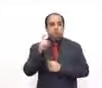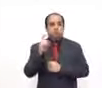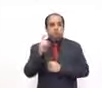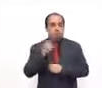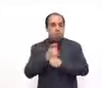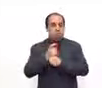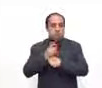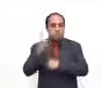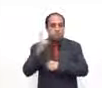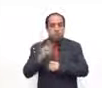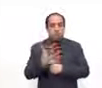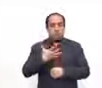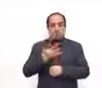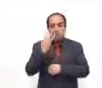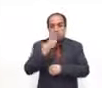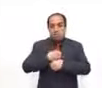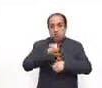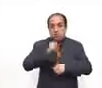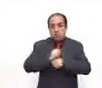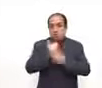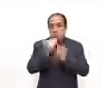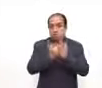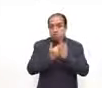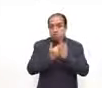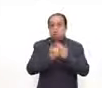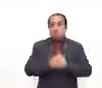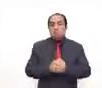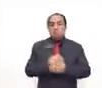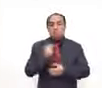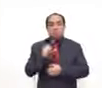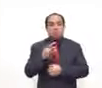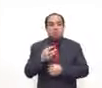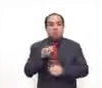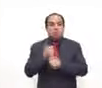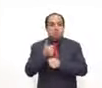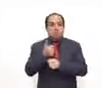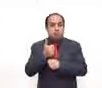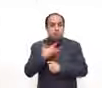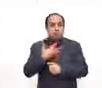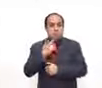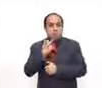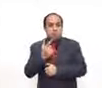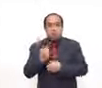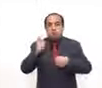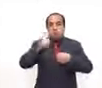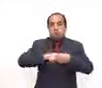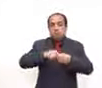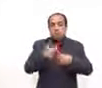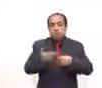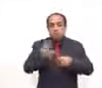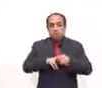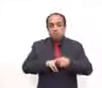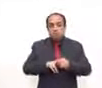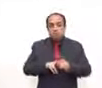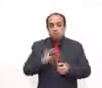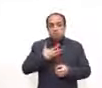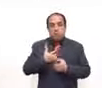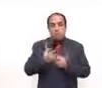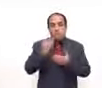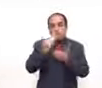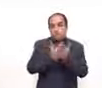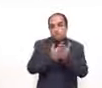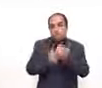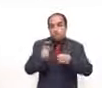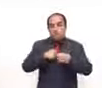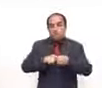continuas de los ingresos, que es una buena noticia, y por primera vez una mejoría en los ingresos en la Ciudad de México, en los cuales estamos teniendo menos ingresos que los que